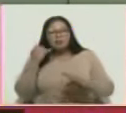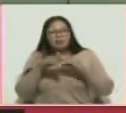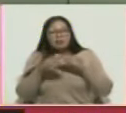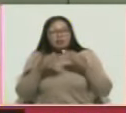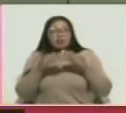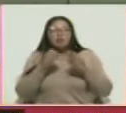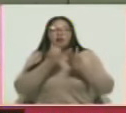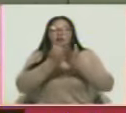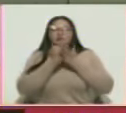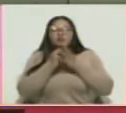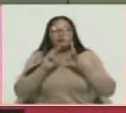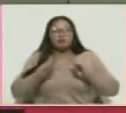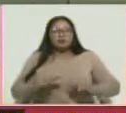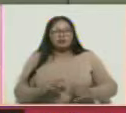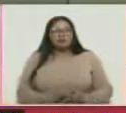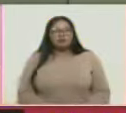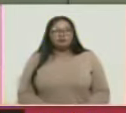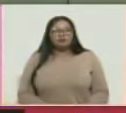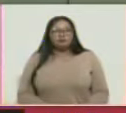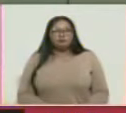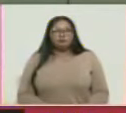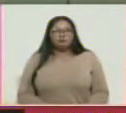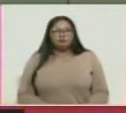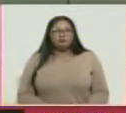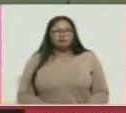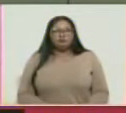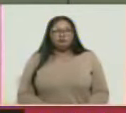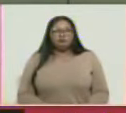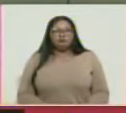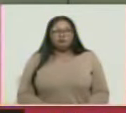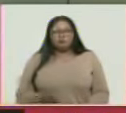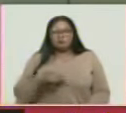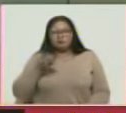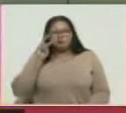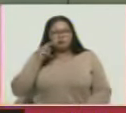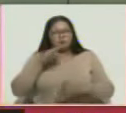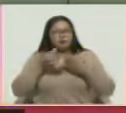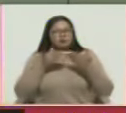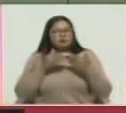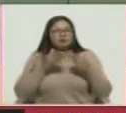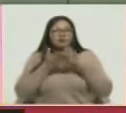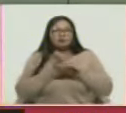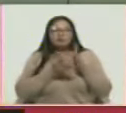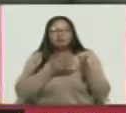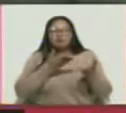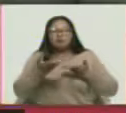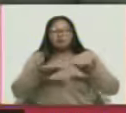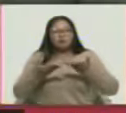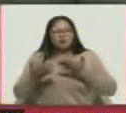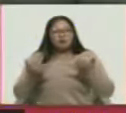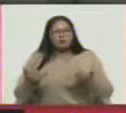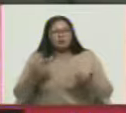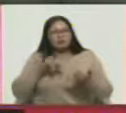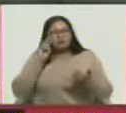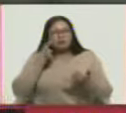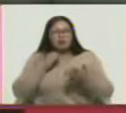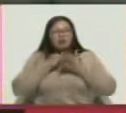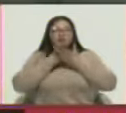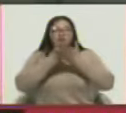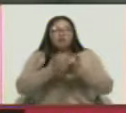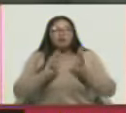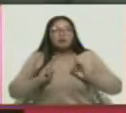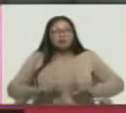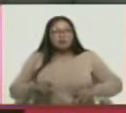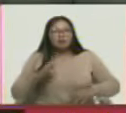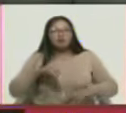humanitaria. ¿Eso está llegando? ¿Dónde se reúne? ¿Cómo pasa? ¿Cómo son esos protocolos? La ayuda humanitaria está llegando a